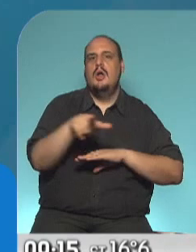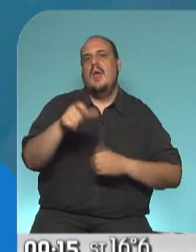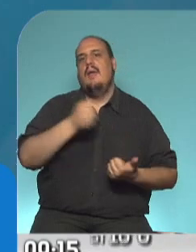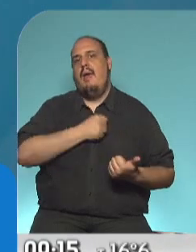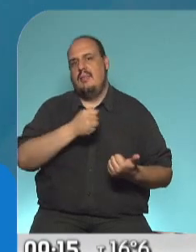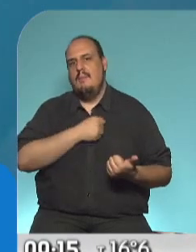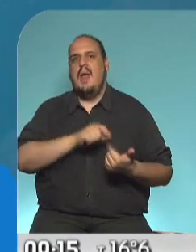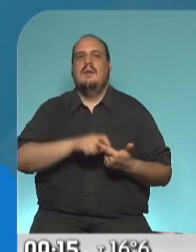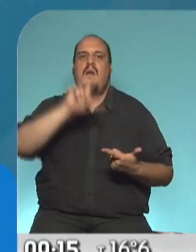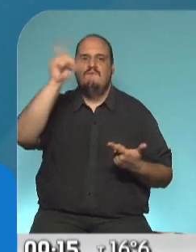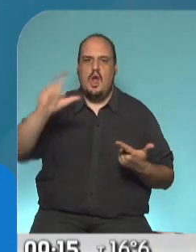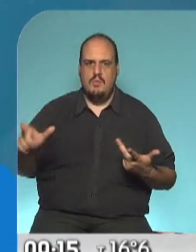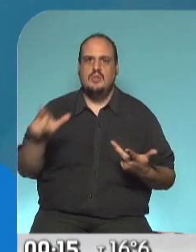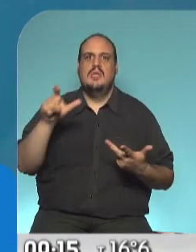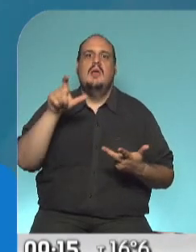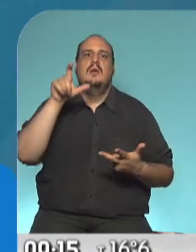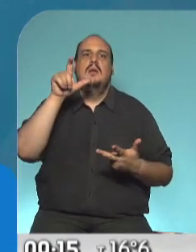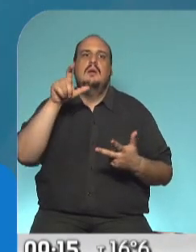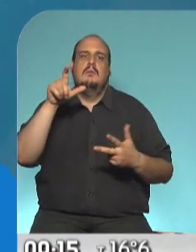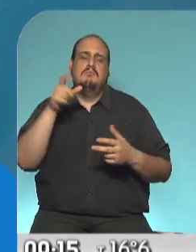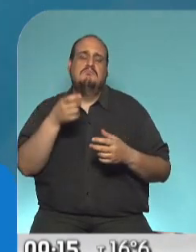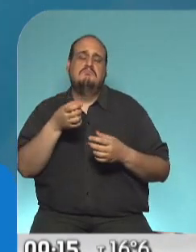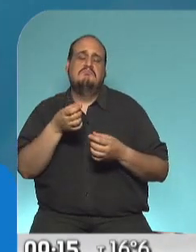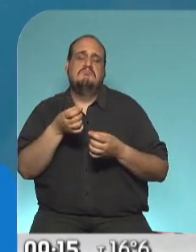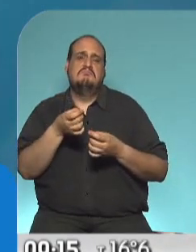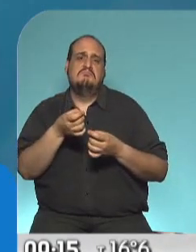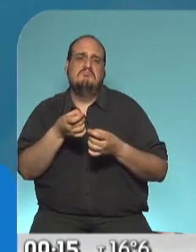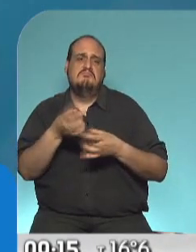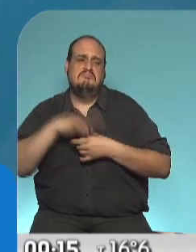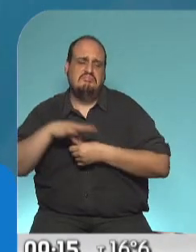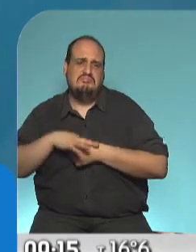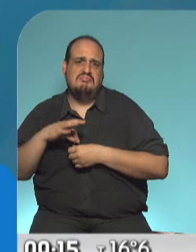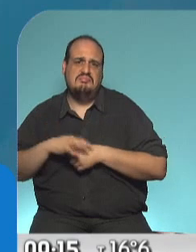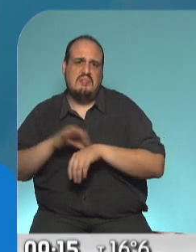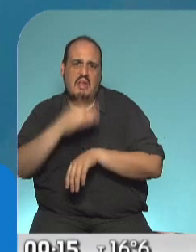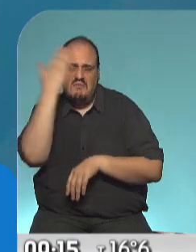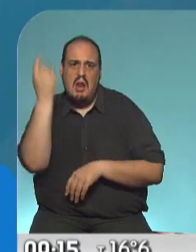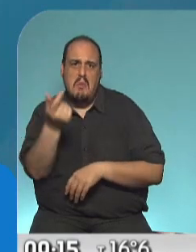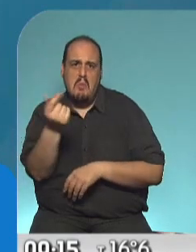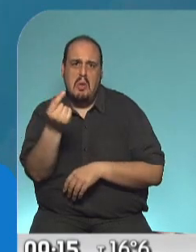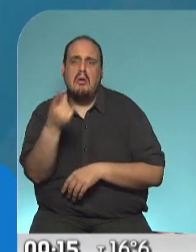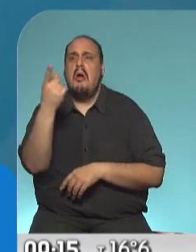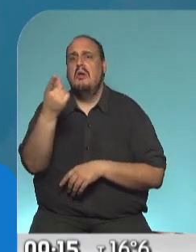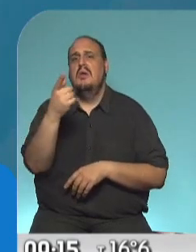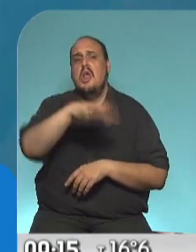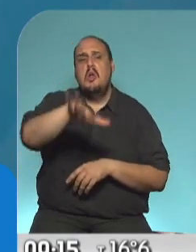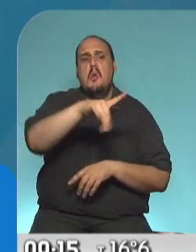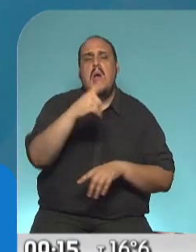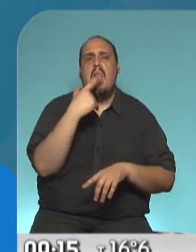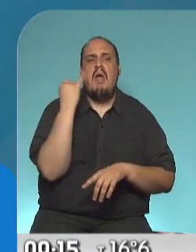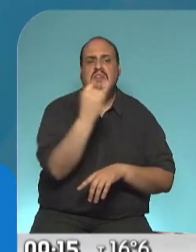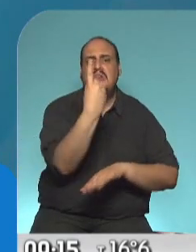catamarca como formosa que tienen poca cantidad de casos y que uno o dos casos notificados en una jurisdicción